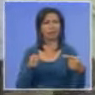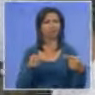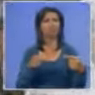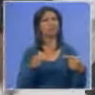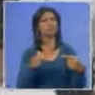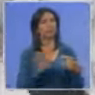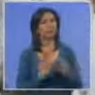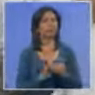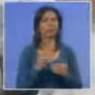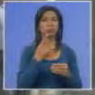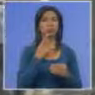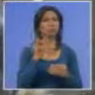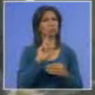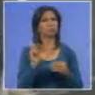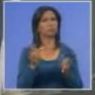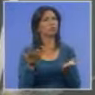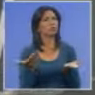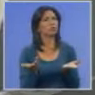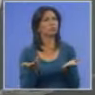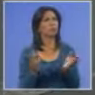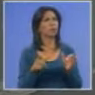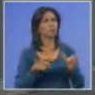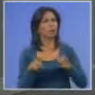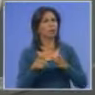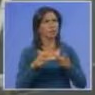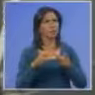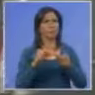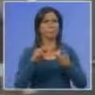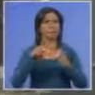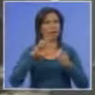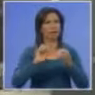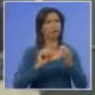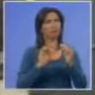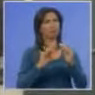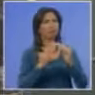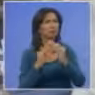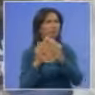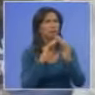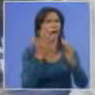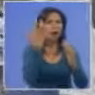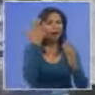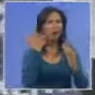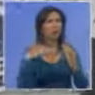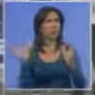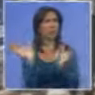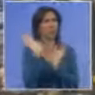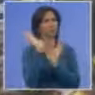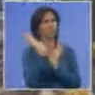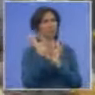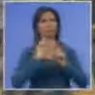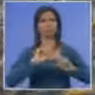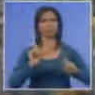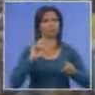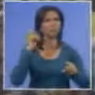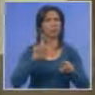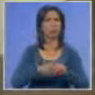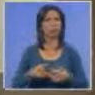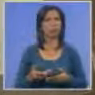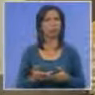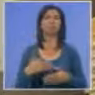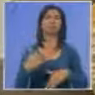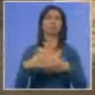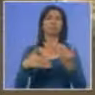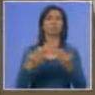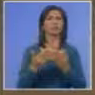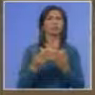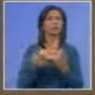para evitar su colocación en el sector patrimonial del barrio Las Peñas. Y si bien lo logró en primera instancia, finalmente, una resolución de la segunda sala